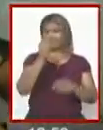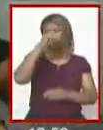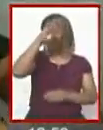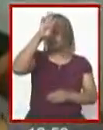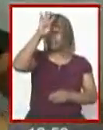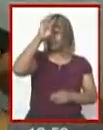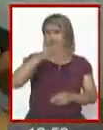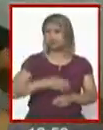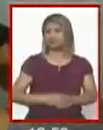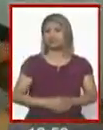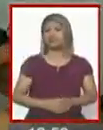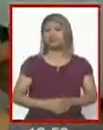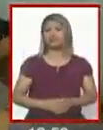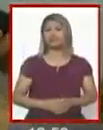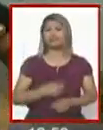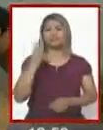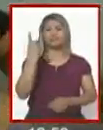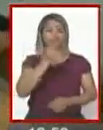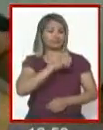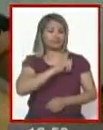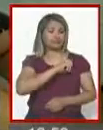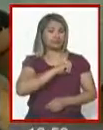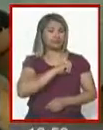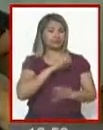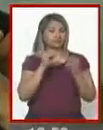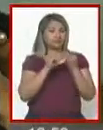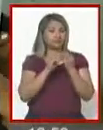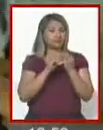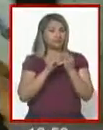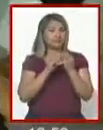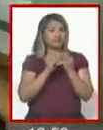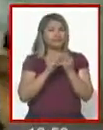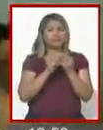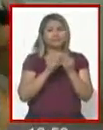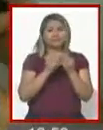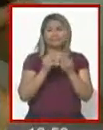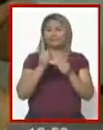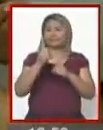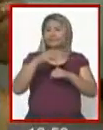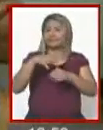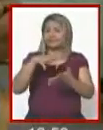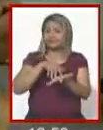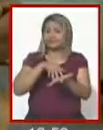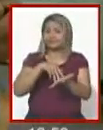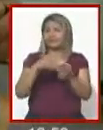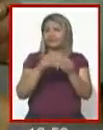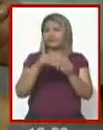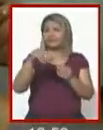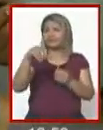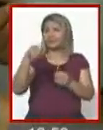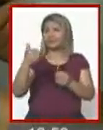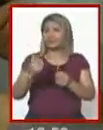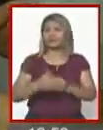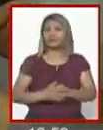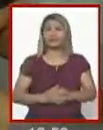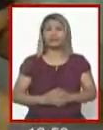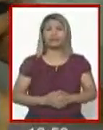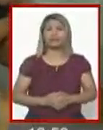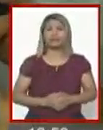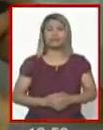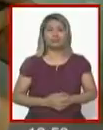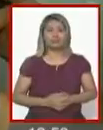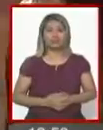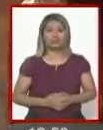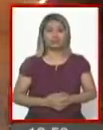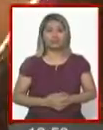Trinidad. Uno de los policías es el que está más delicado, que tenía lesiones mayores, un trauma de abdomen cerrado, que estaba